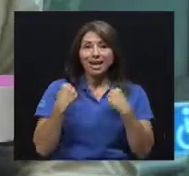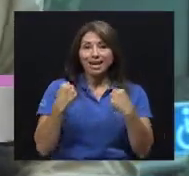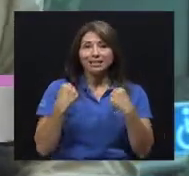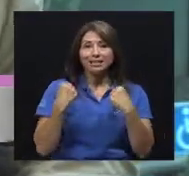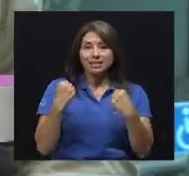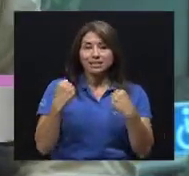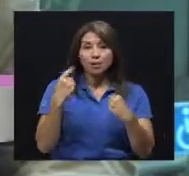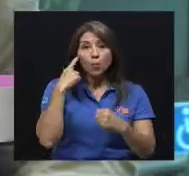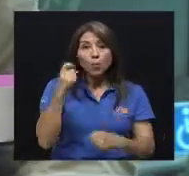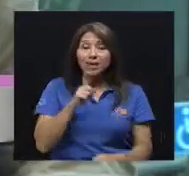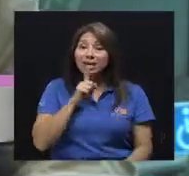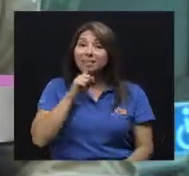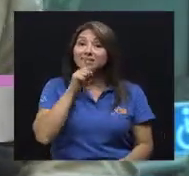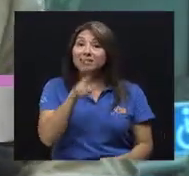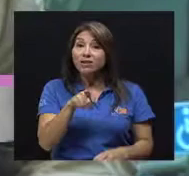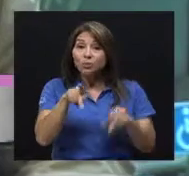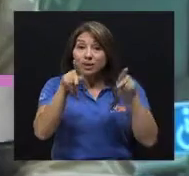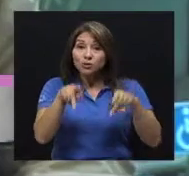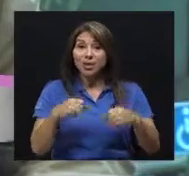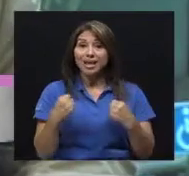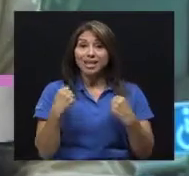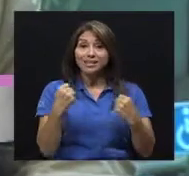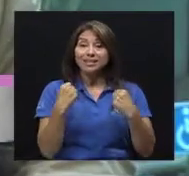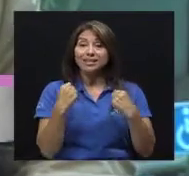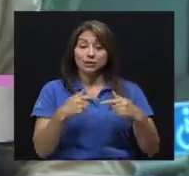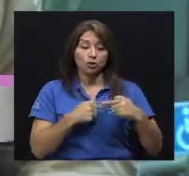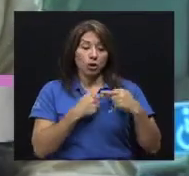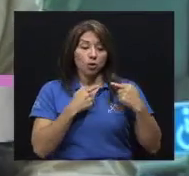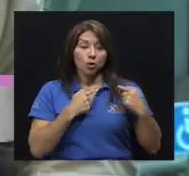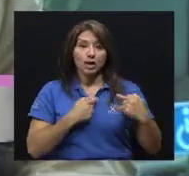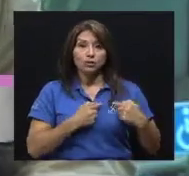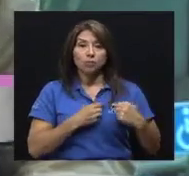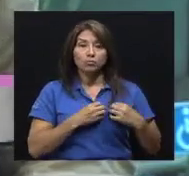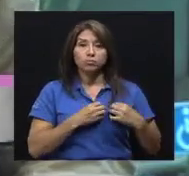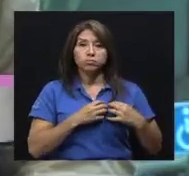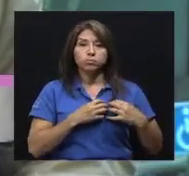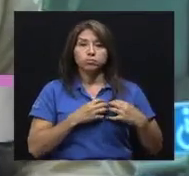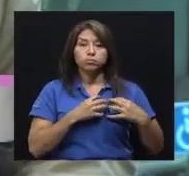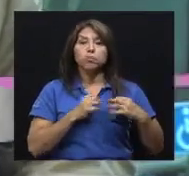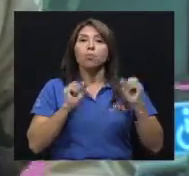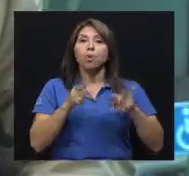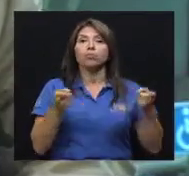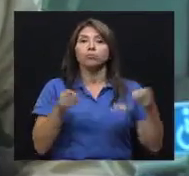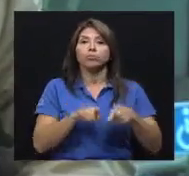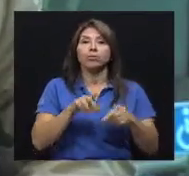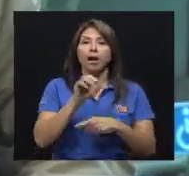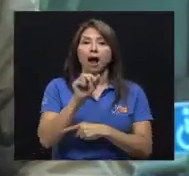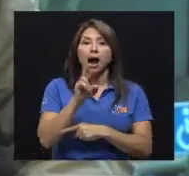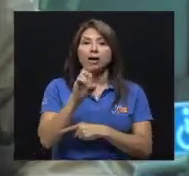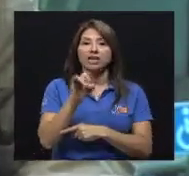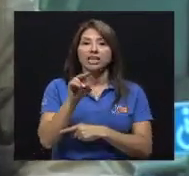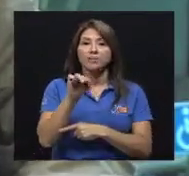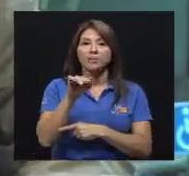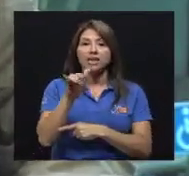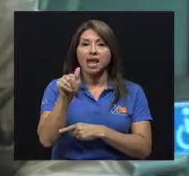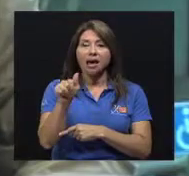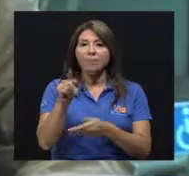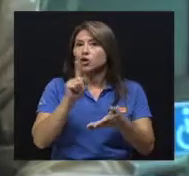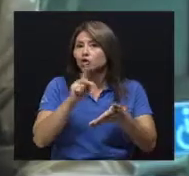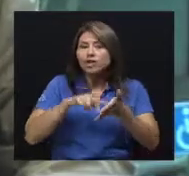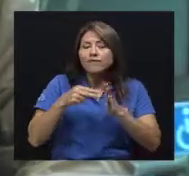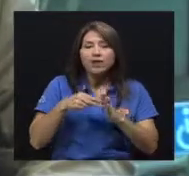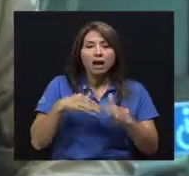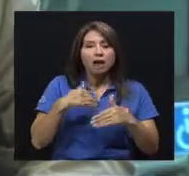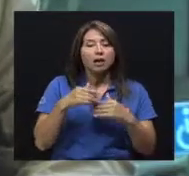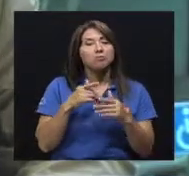es cierto que a ellos el corazón tiende a dilatárseles más y pueden hacer algunas arritmias. No necesariamente los va a